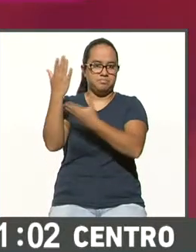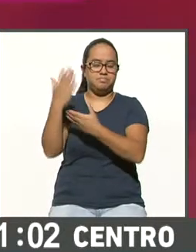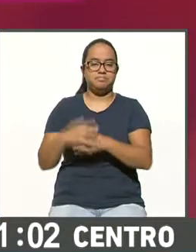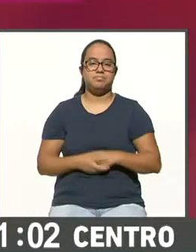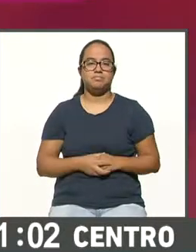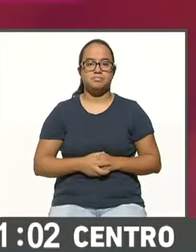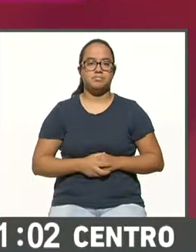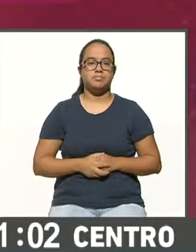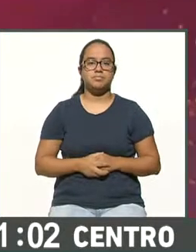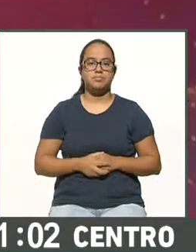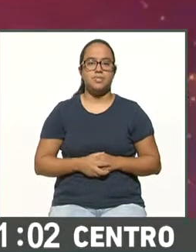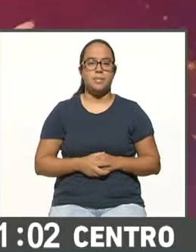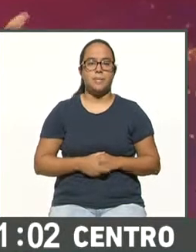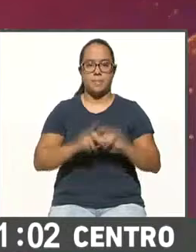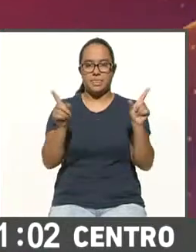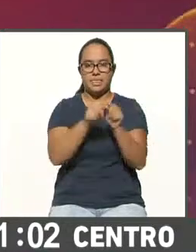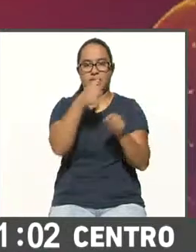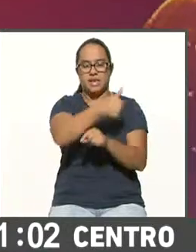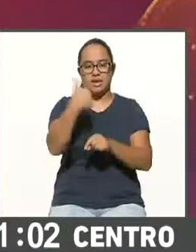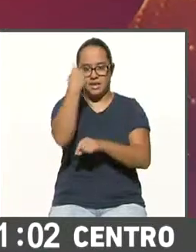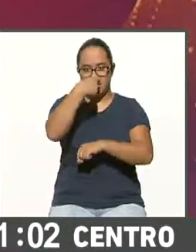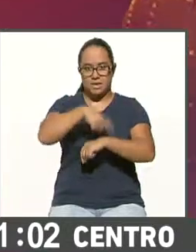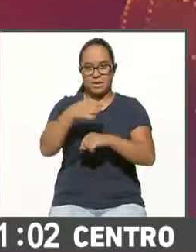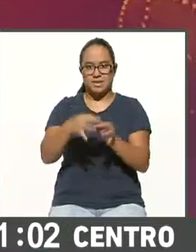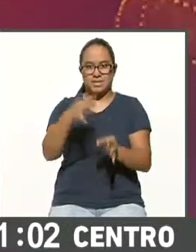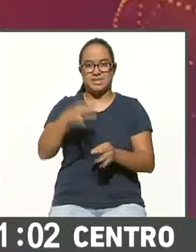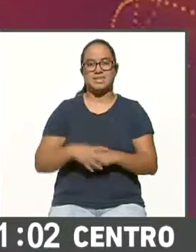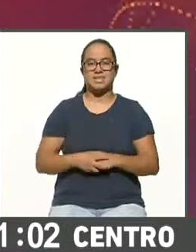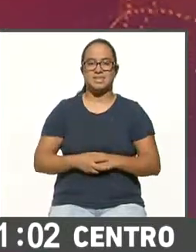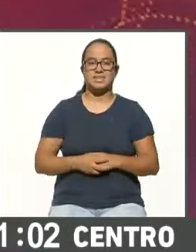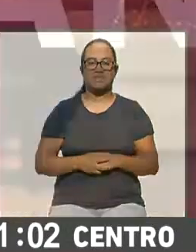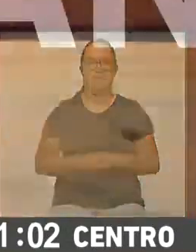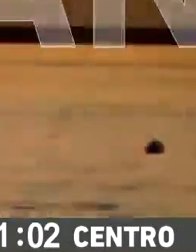la Distancia. Esto es todo en Cada Hora en la Hora.